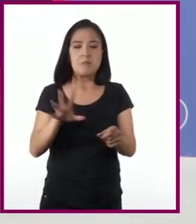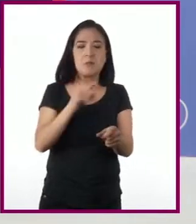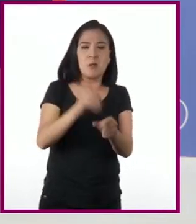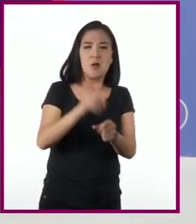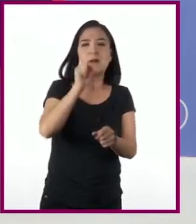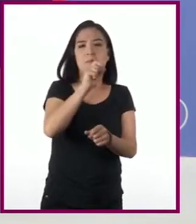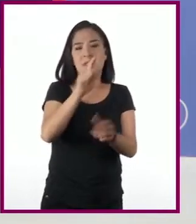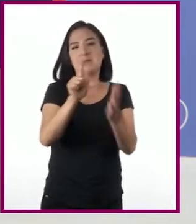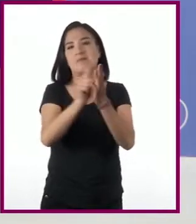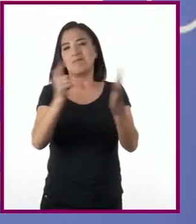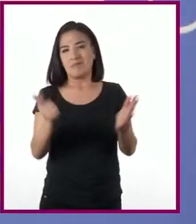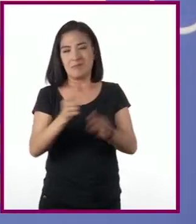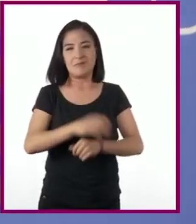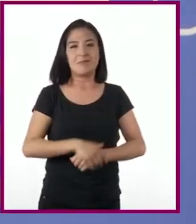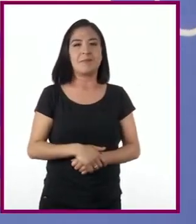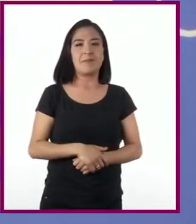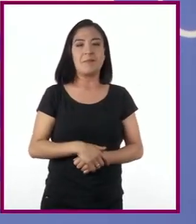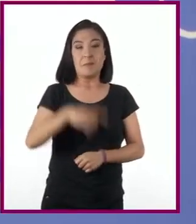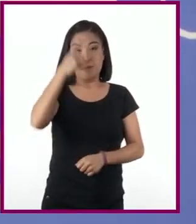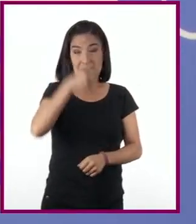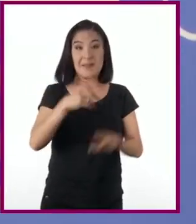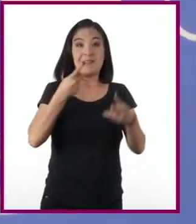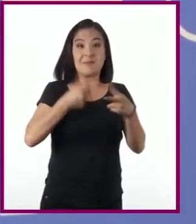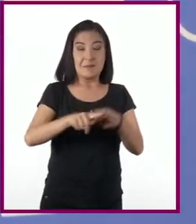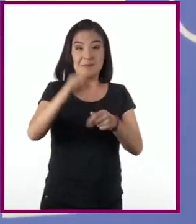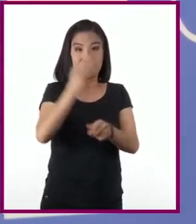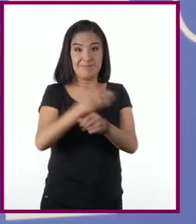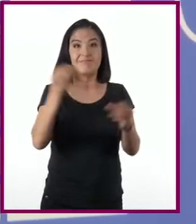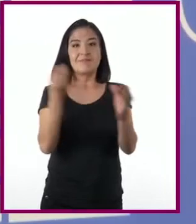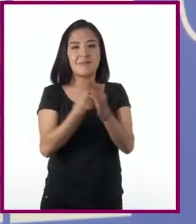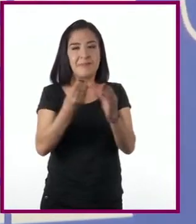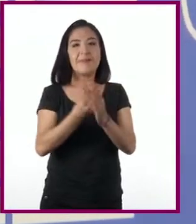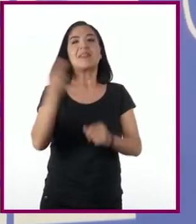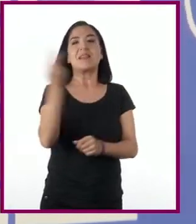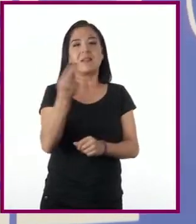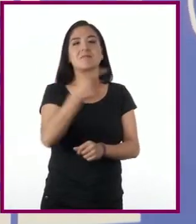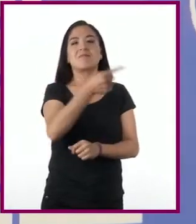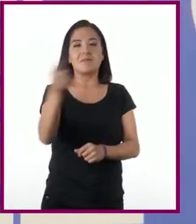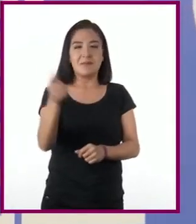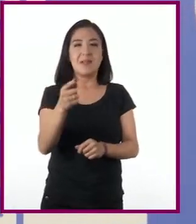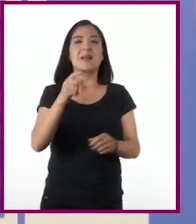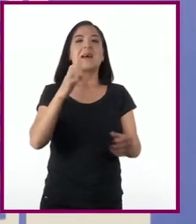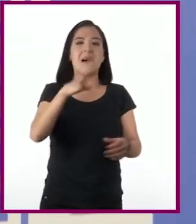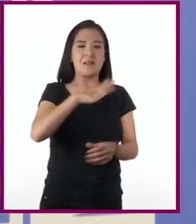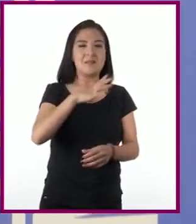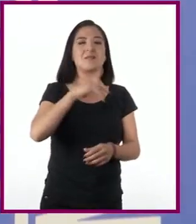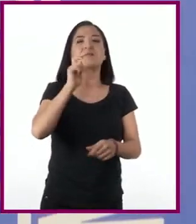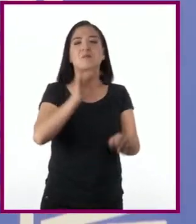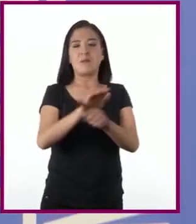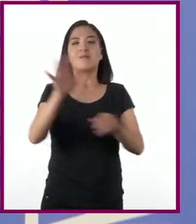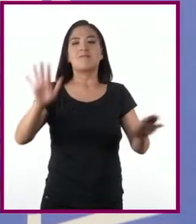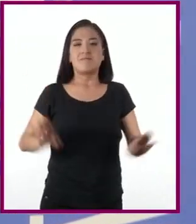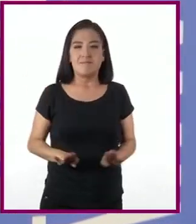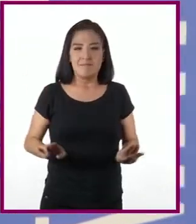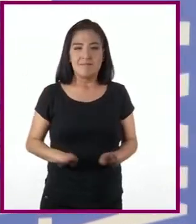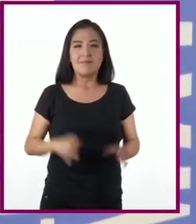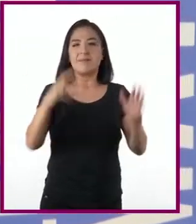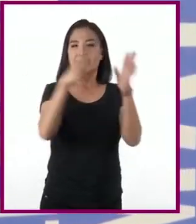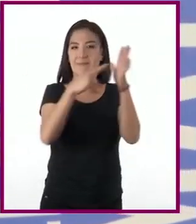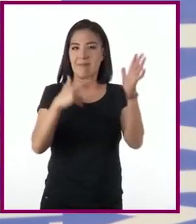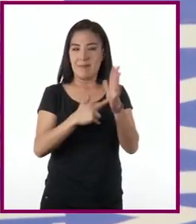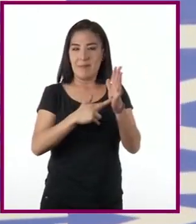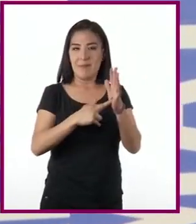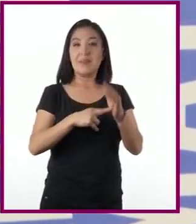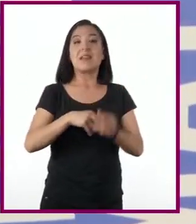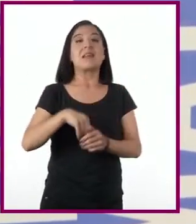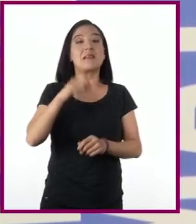sus libros de texto. Para comenzar esta sesión, es necesario que tengan presentes algunas características de los reglamentos,